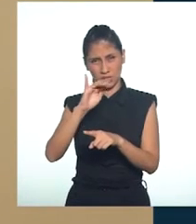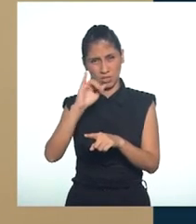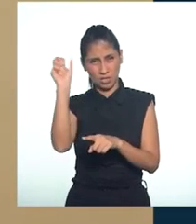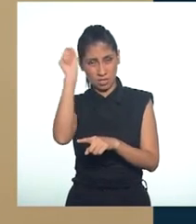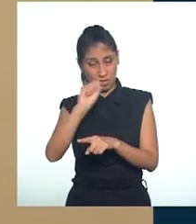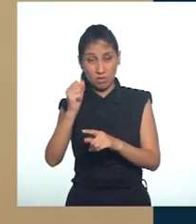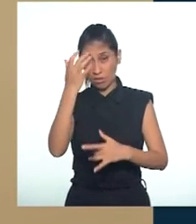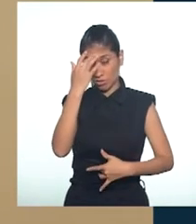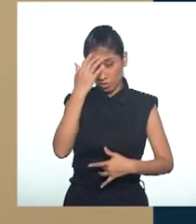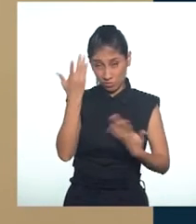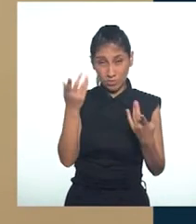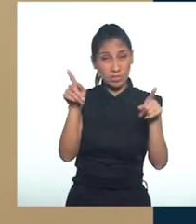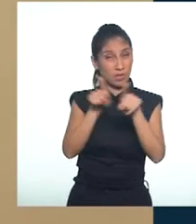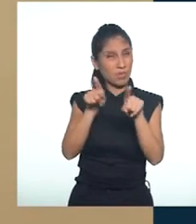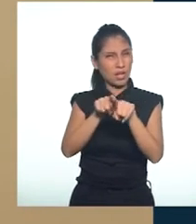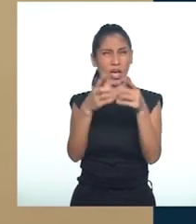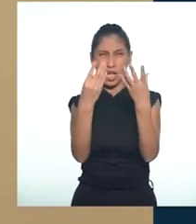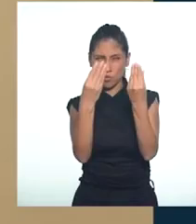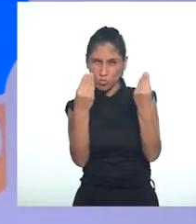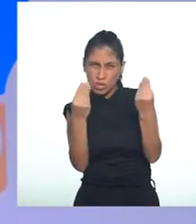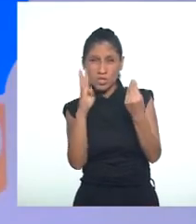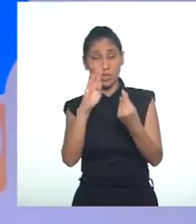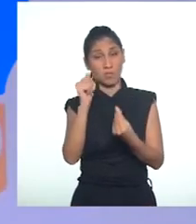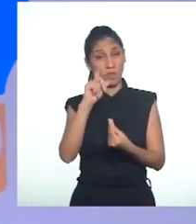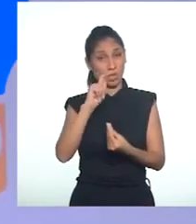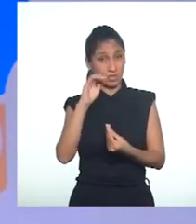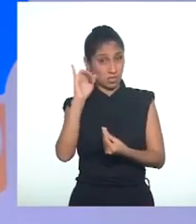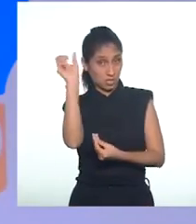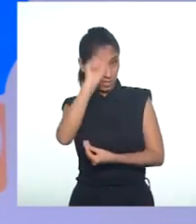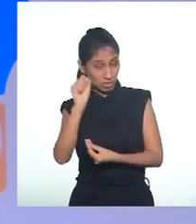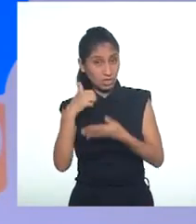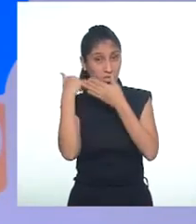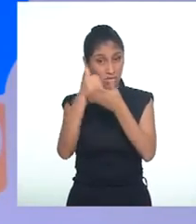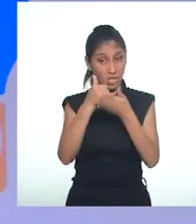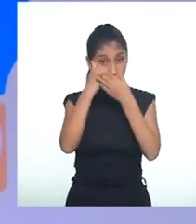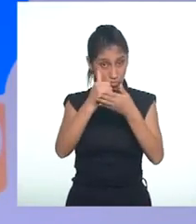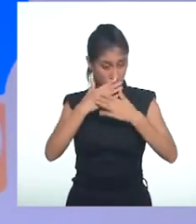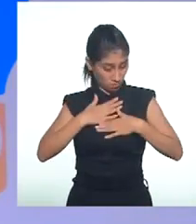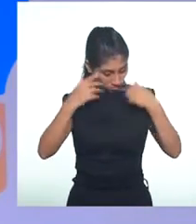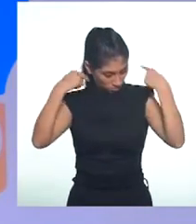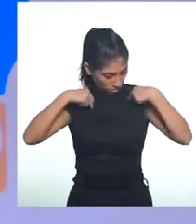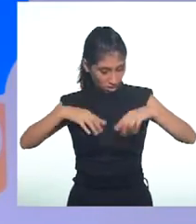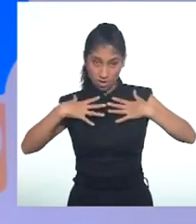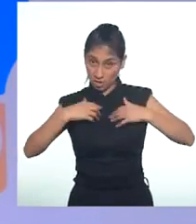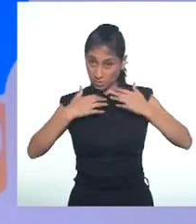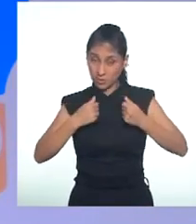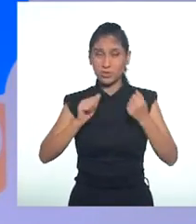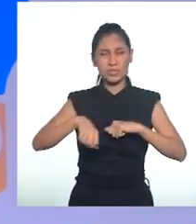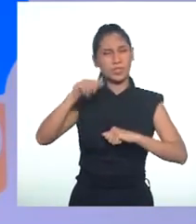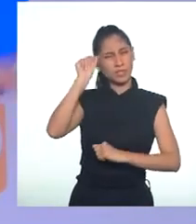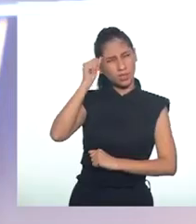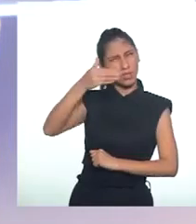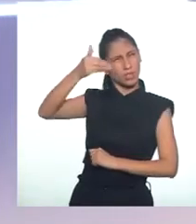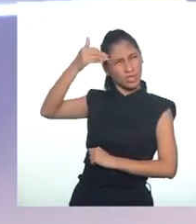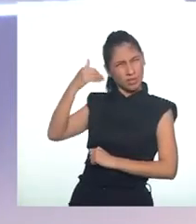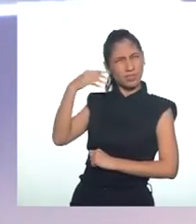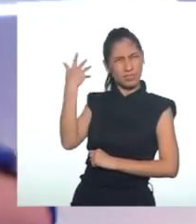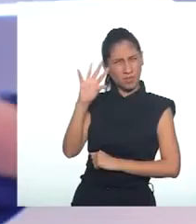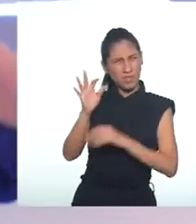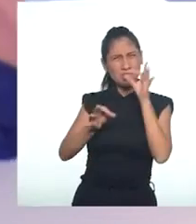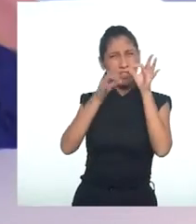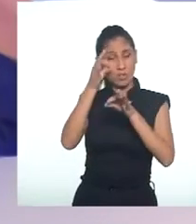hay bacterias que son buenas para el organismo. Sí, recuerdo muy bien algún programa donde hablamos de ello.